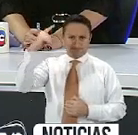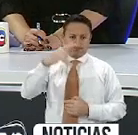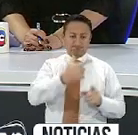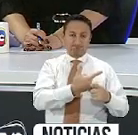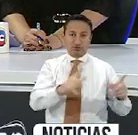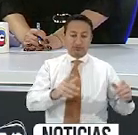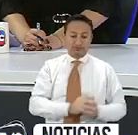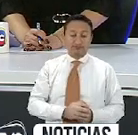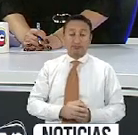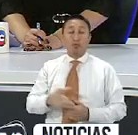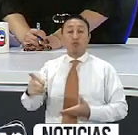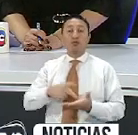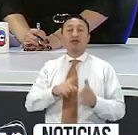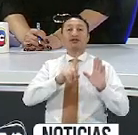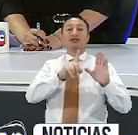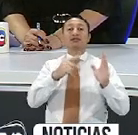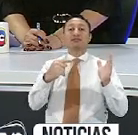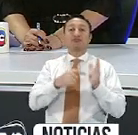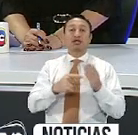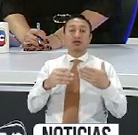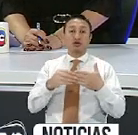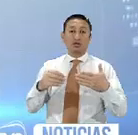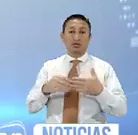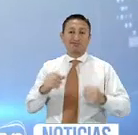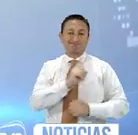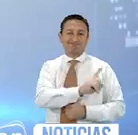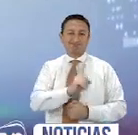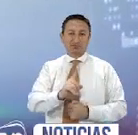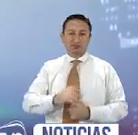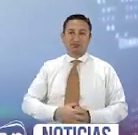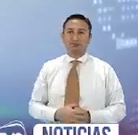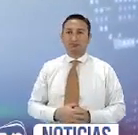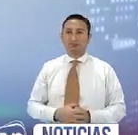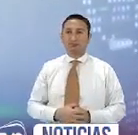el pago de $6,000 por cada uno.